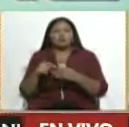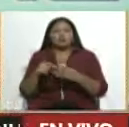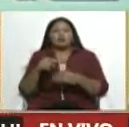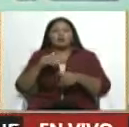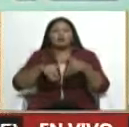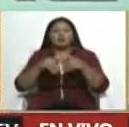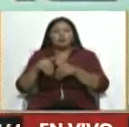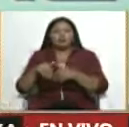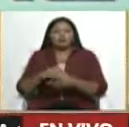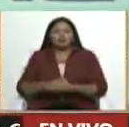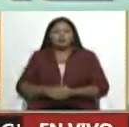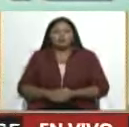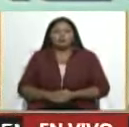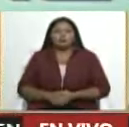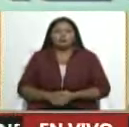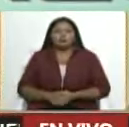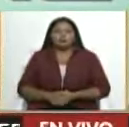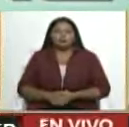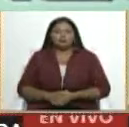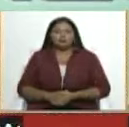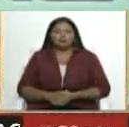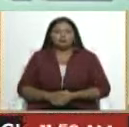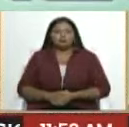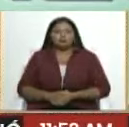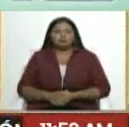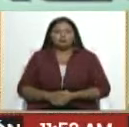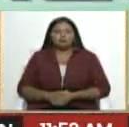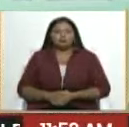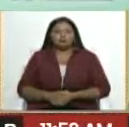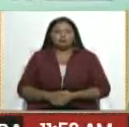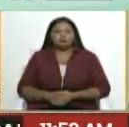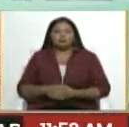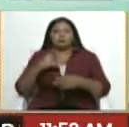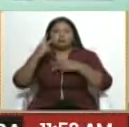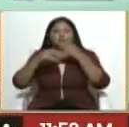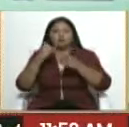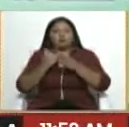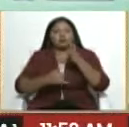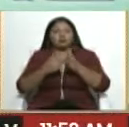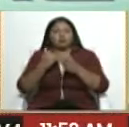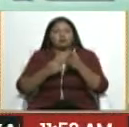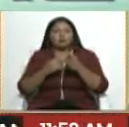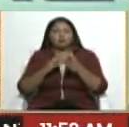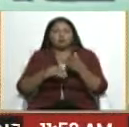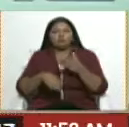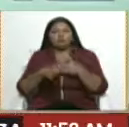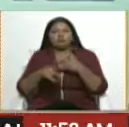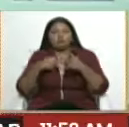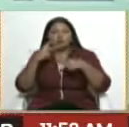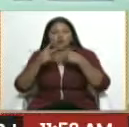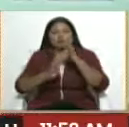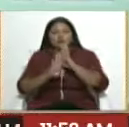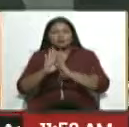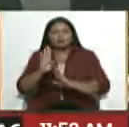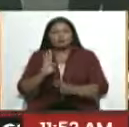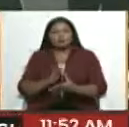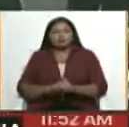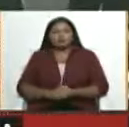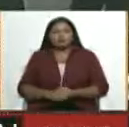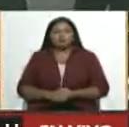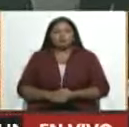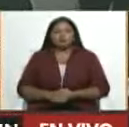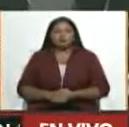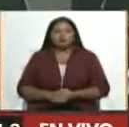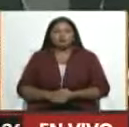cierto, el proceso de registro está en pleno desarrollo para que ustedes, si